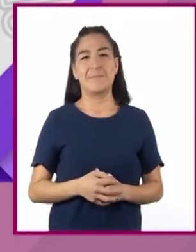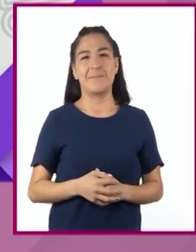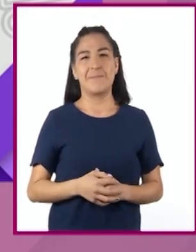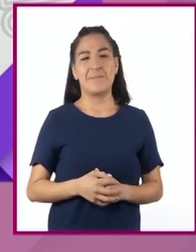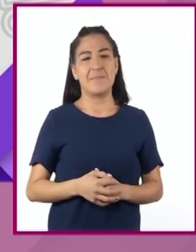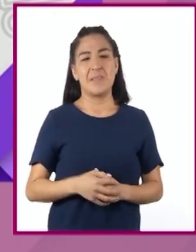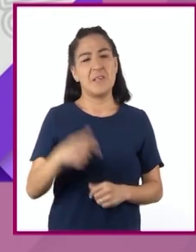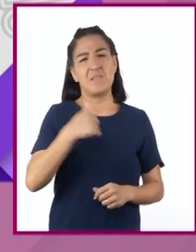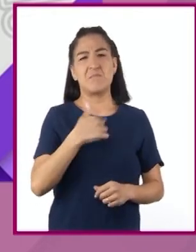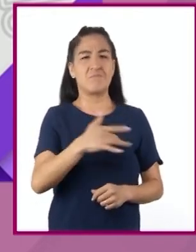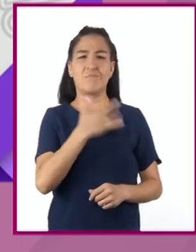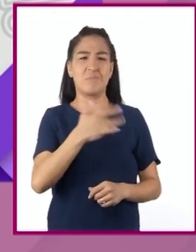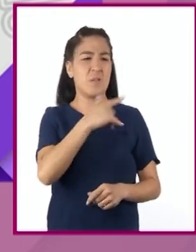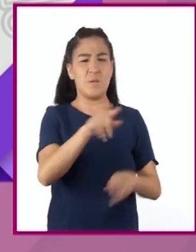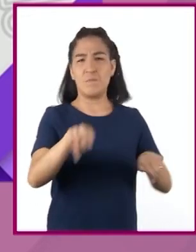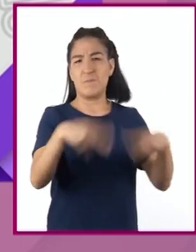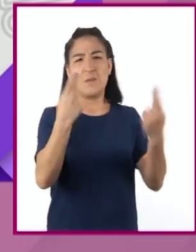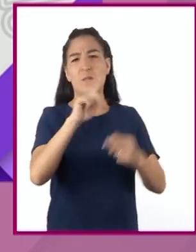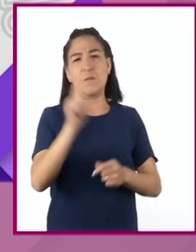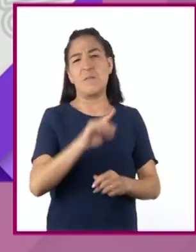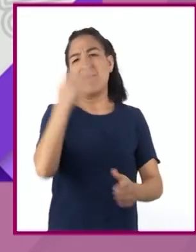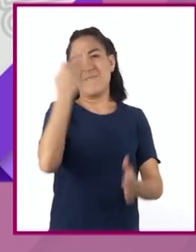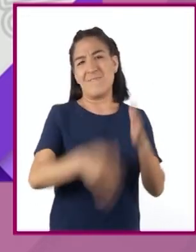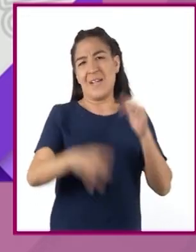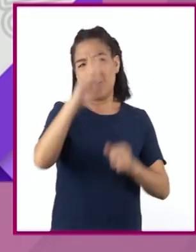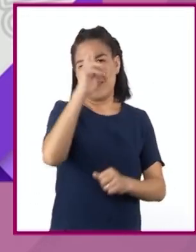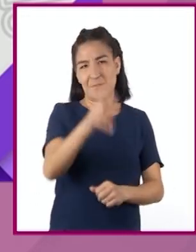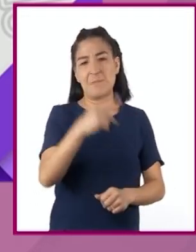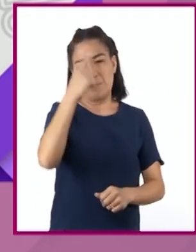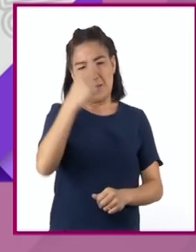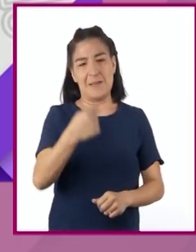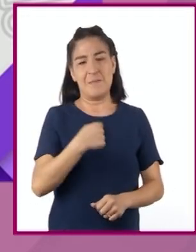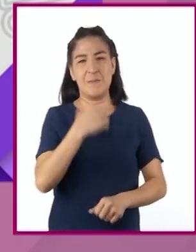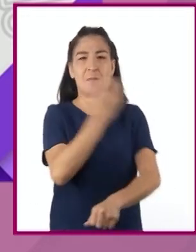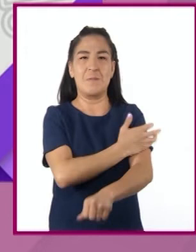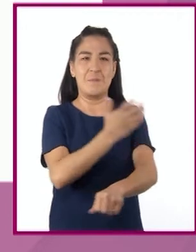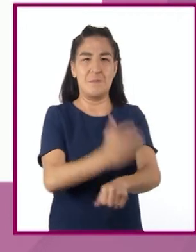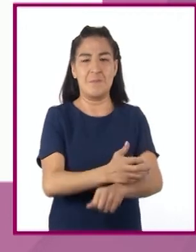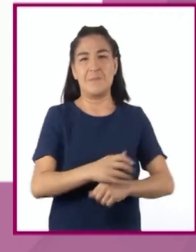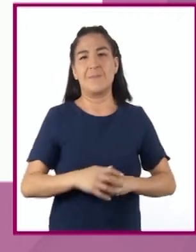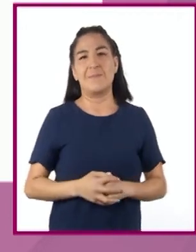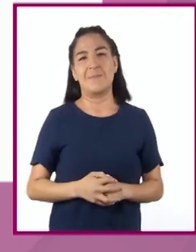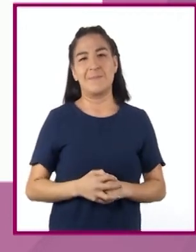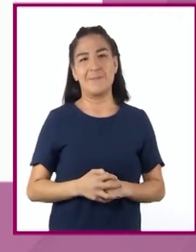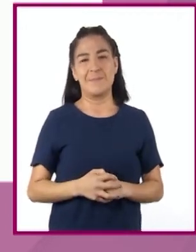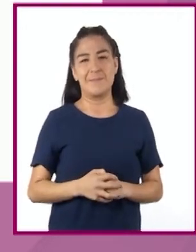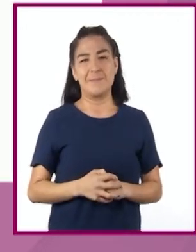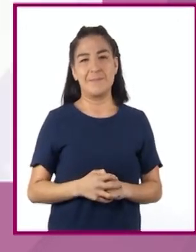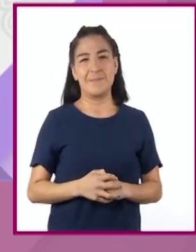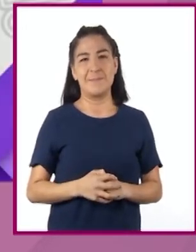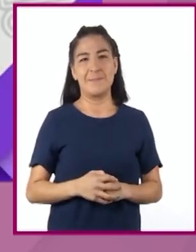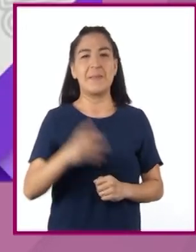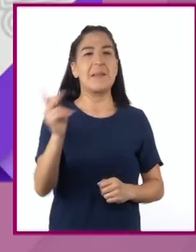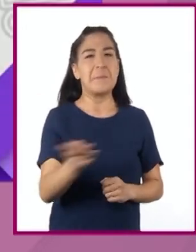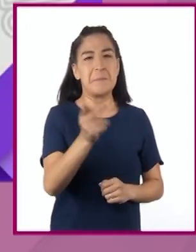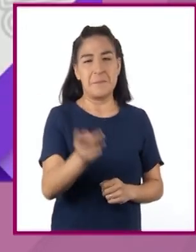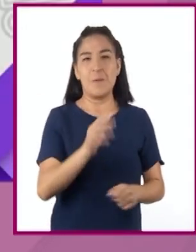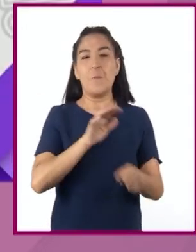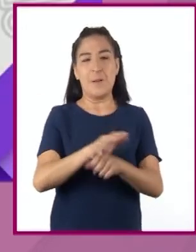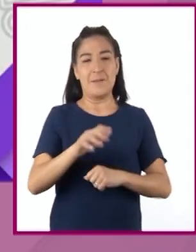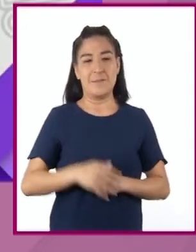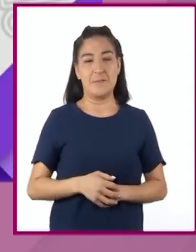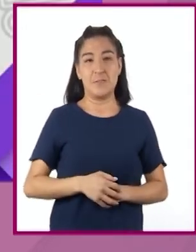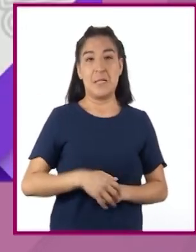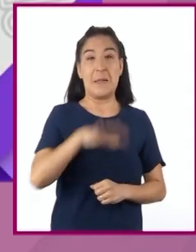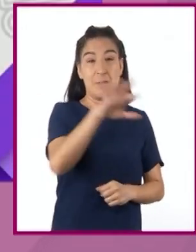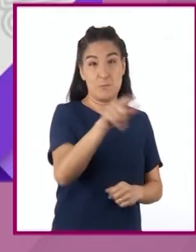No me parece que es una broma, más bien es una falta de respeto para mi compañero y sus pertenencias. La pregunta fue, al tomar